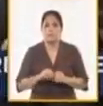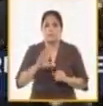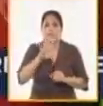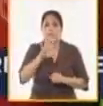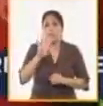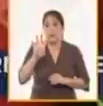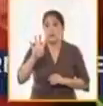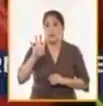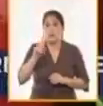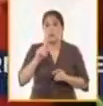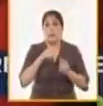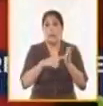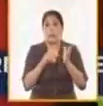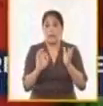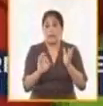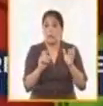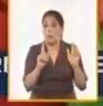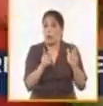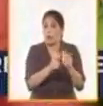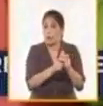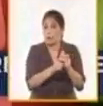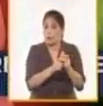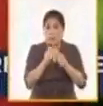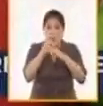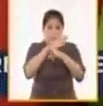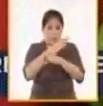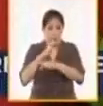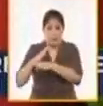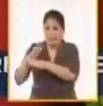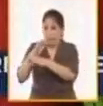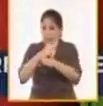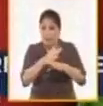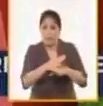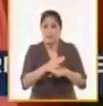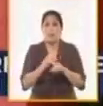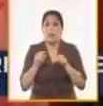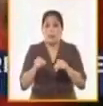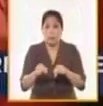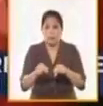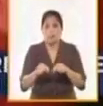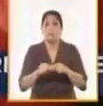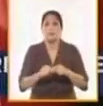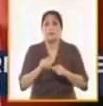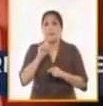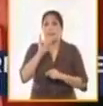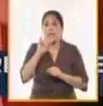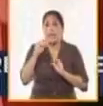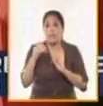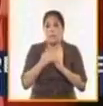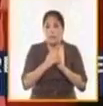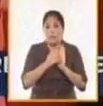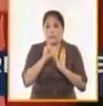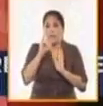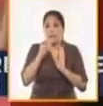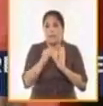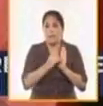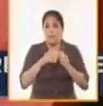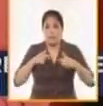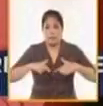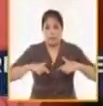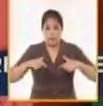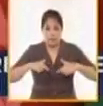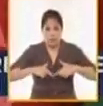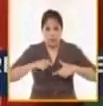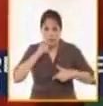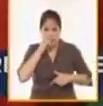54 partidos políticos de todas las corrientes, más de 6.800 candidatos y